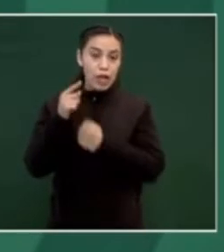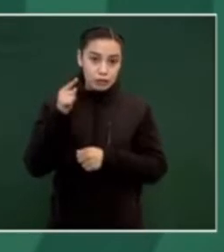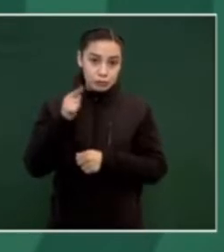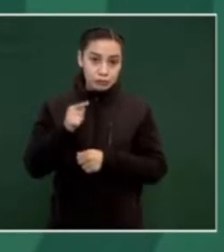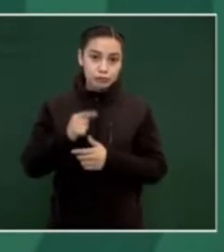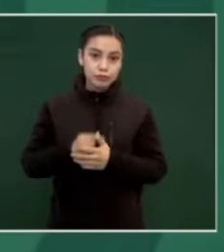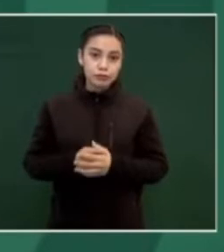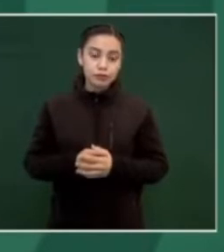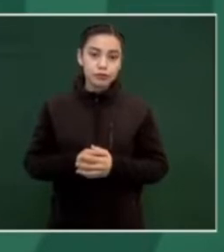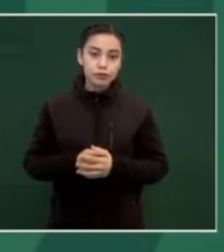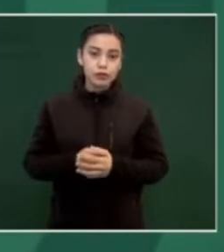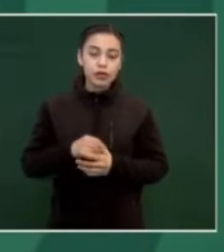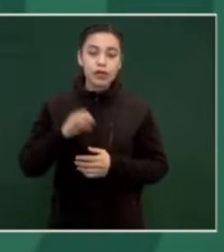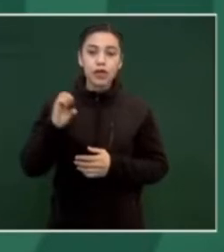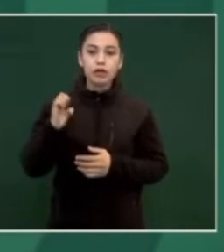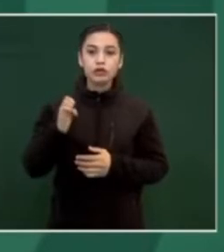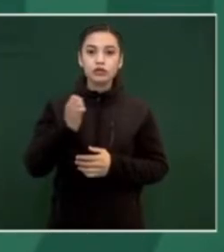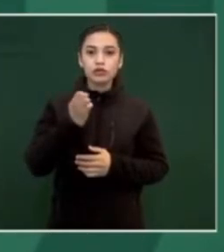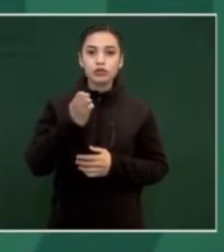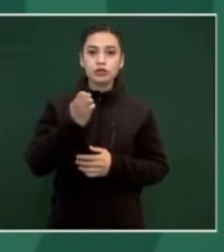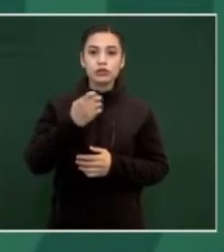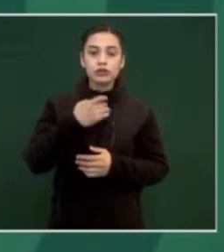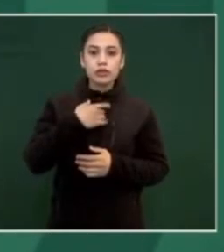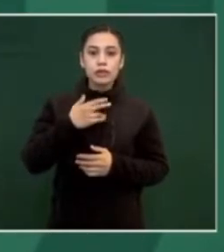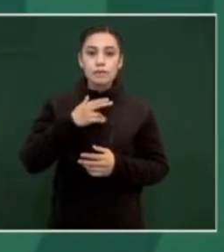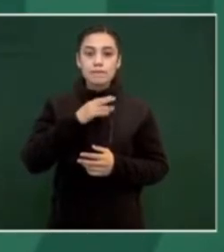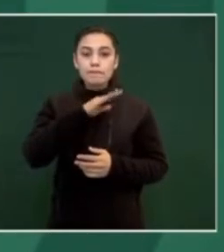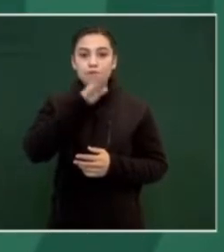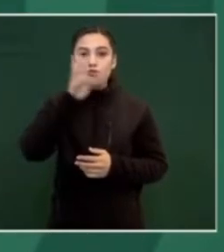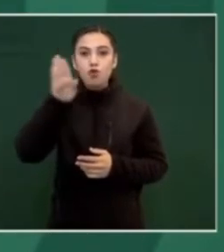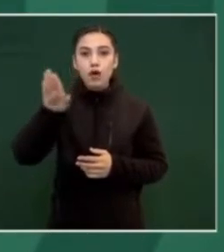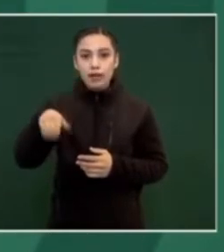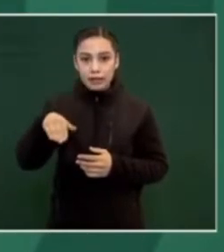entonces dio su vida por los demás